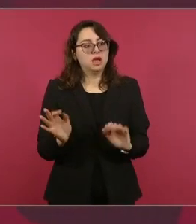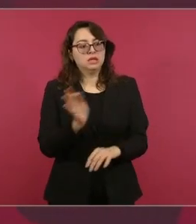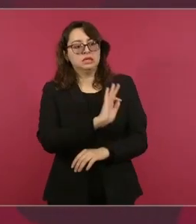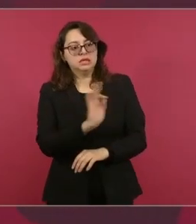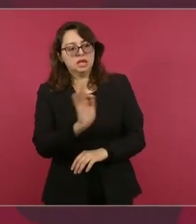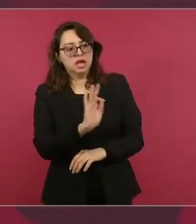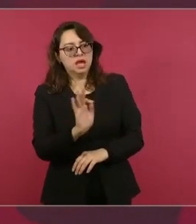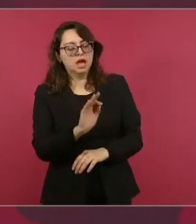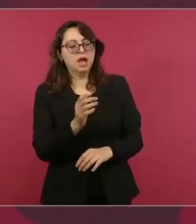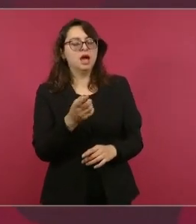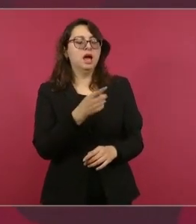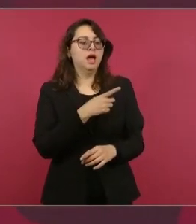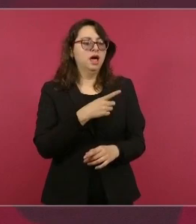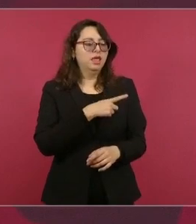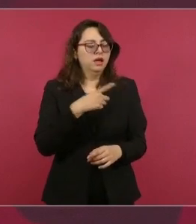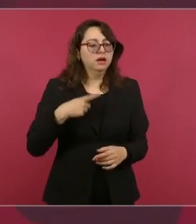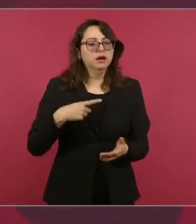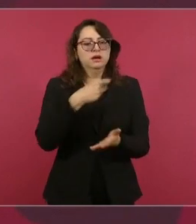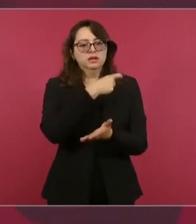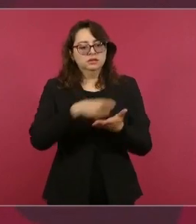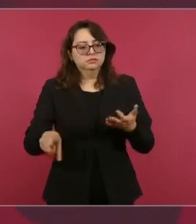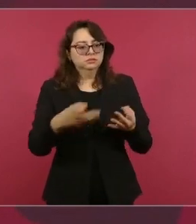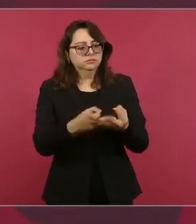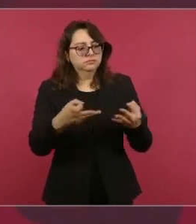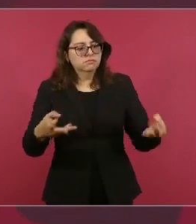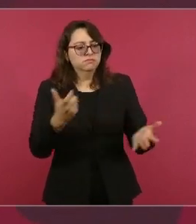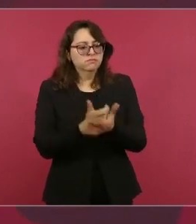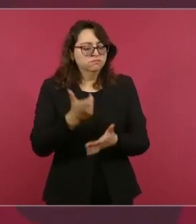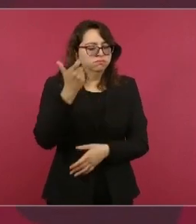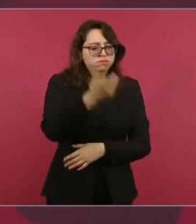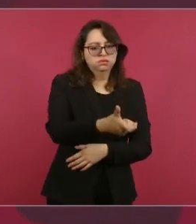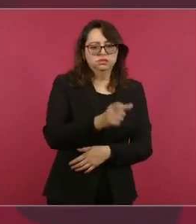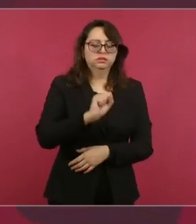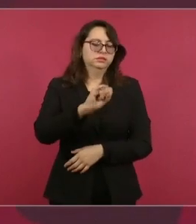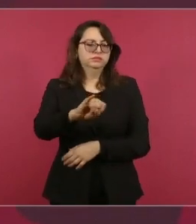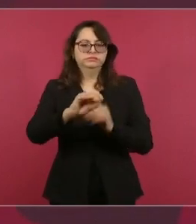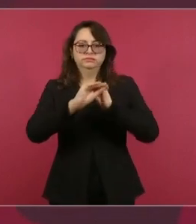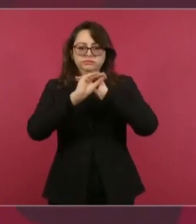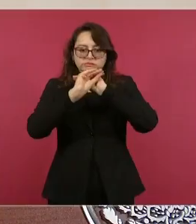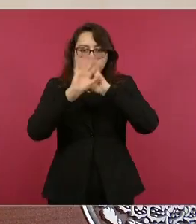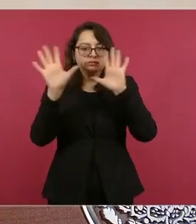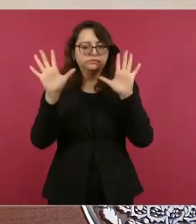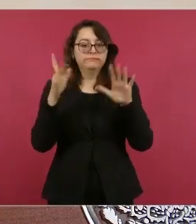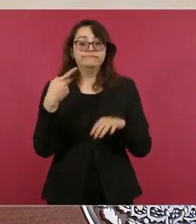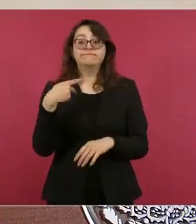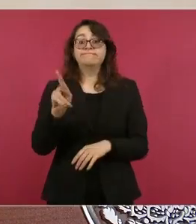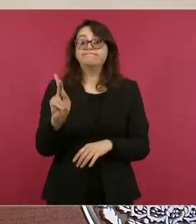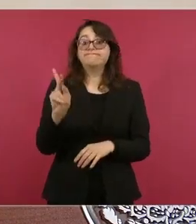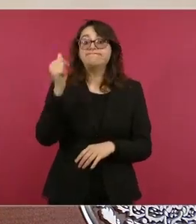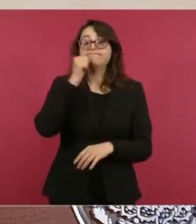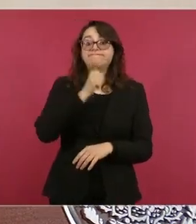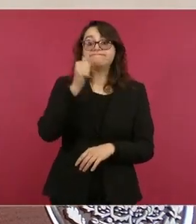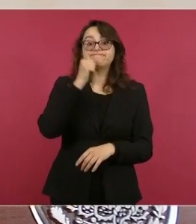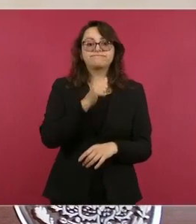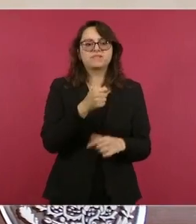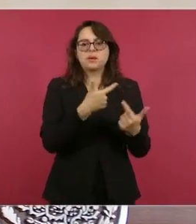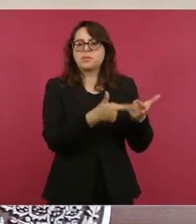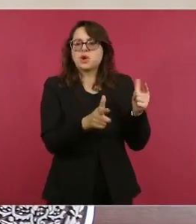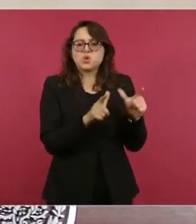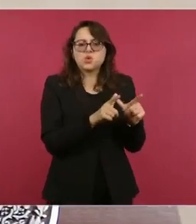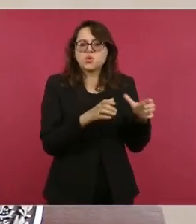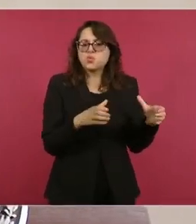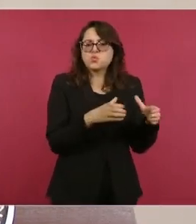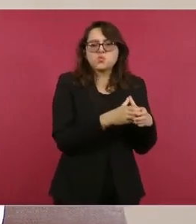indemnizaciones correspondientes. Pero siempre hay quienes quieren abusar,